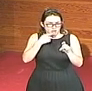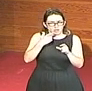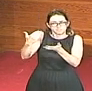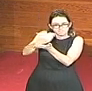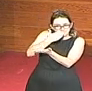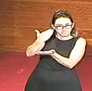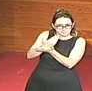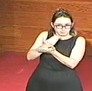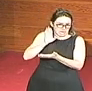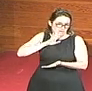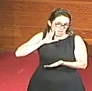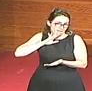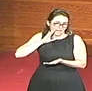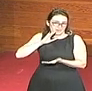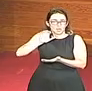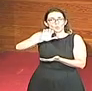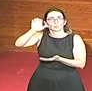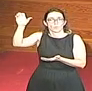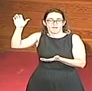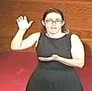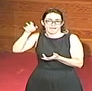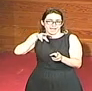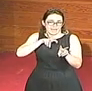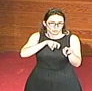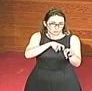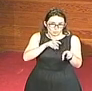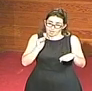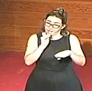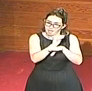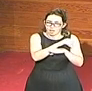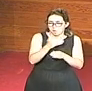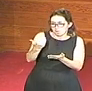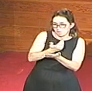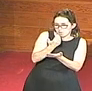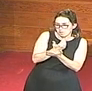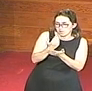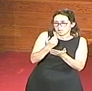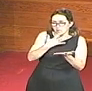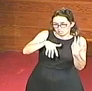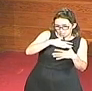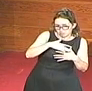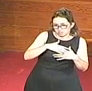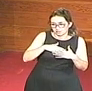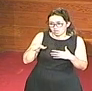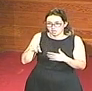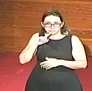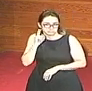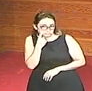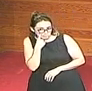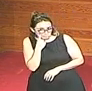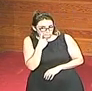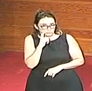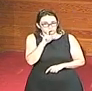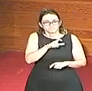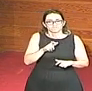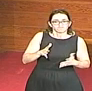a la Unión Europea para las ayudas a la agricultura. Y obviamente, pues, levantó ampollas. Bueno, pues se habló